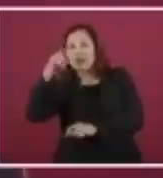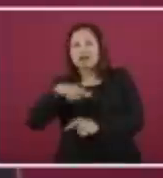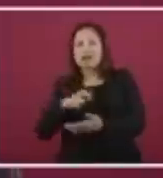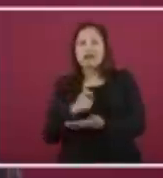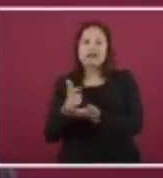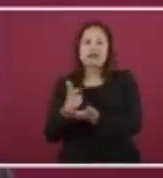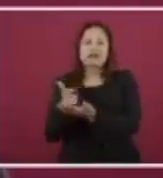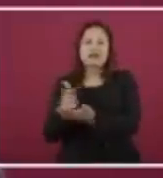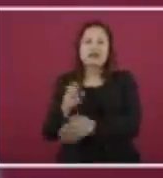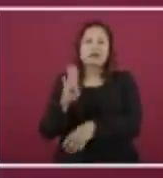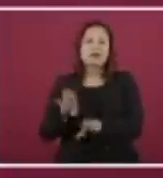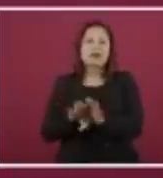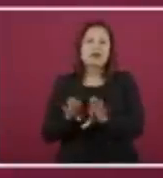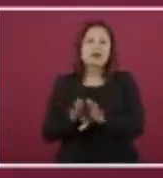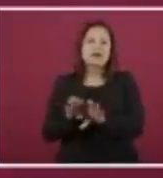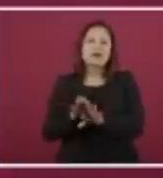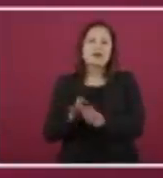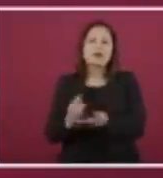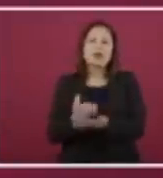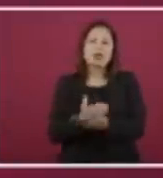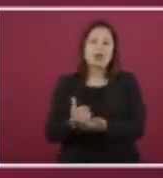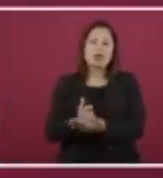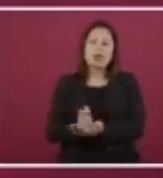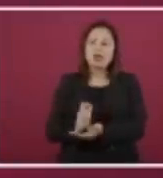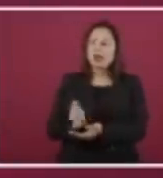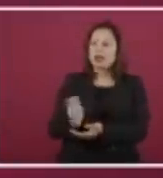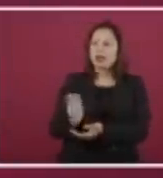maiciar a los funcionarios